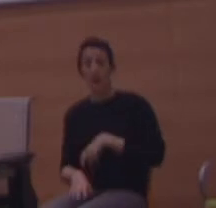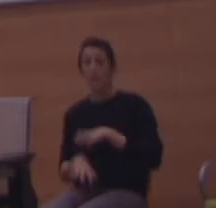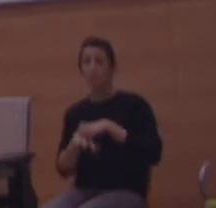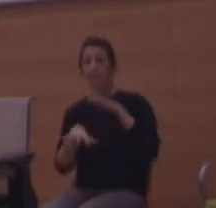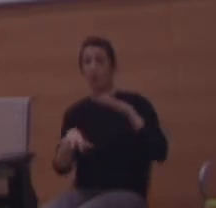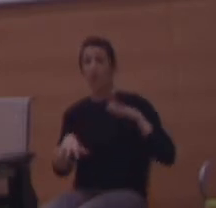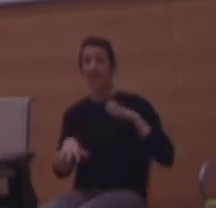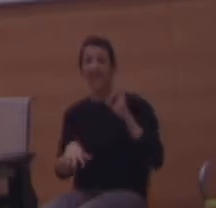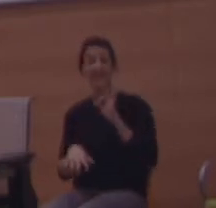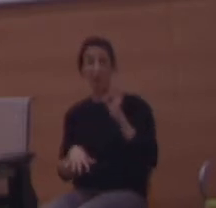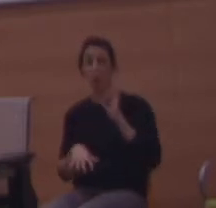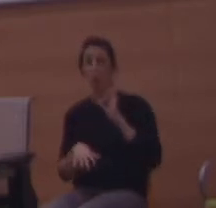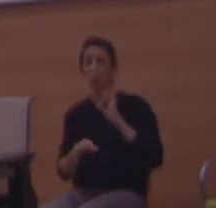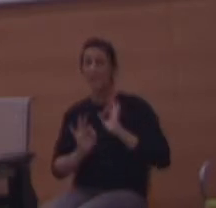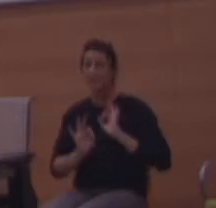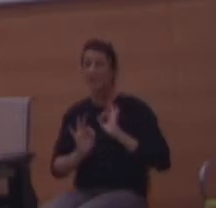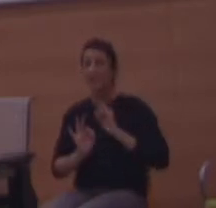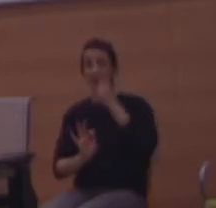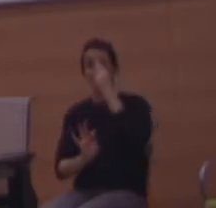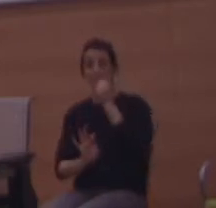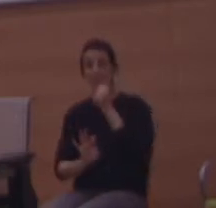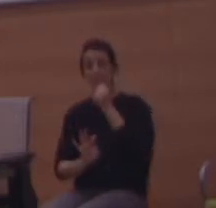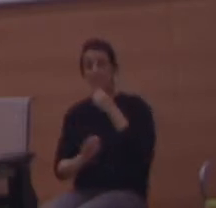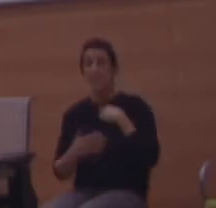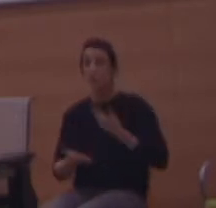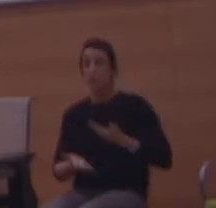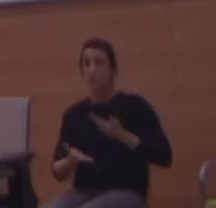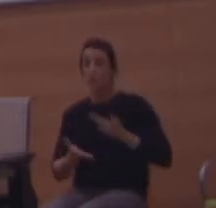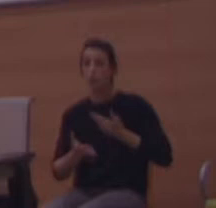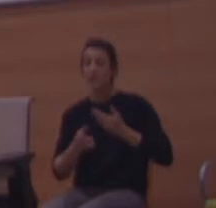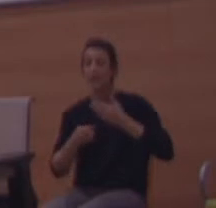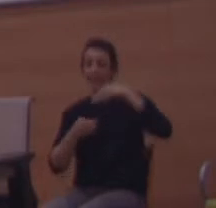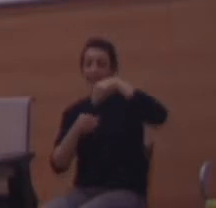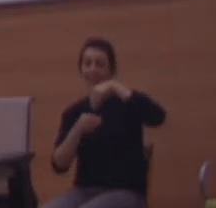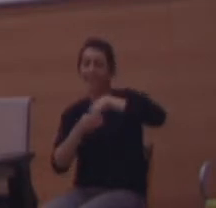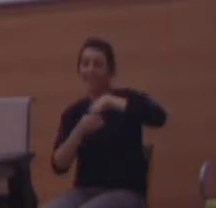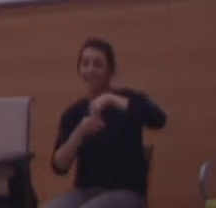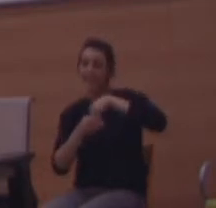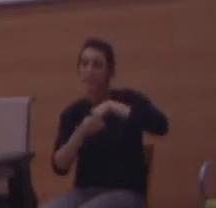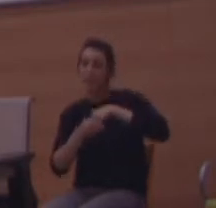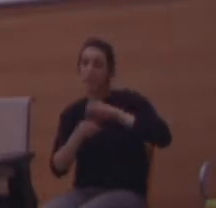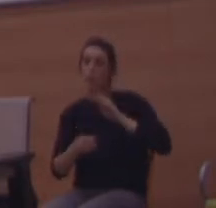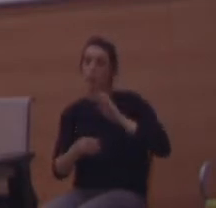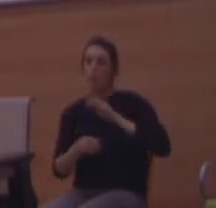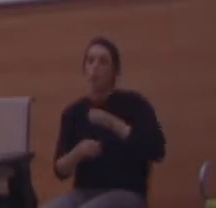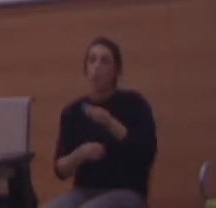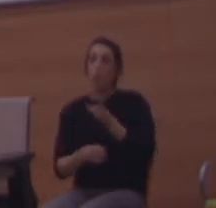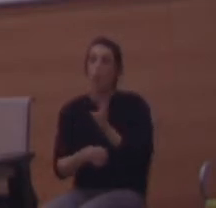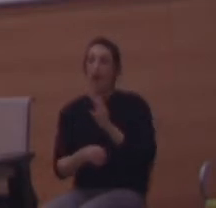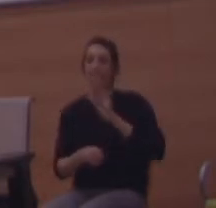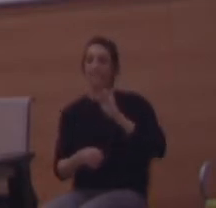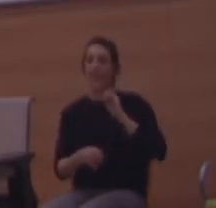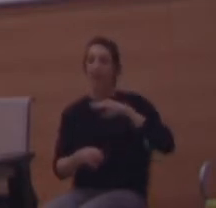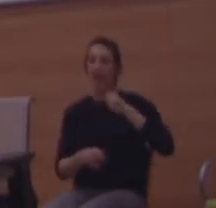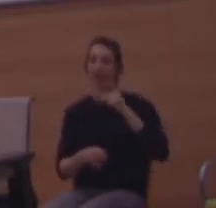siliconas podológicas van a recibir unas cargas de sustancias parafinadas que, en función de la proporción, pues permiten